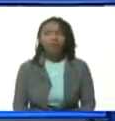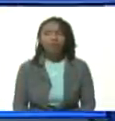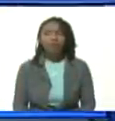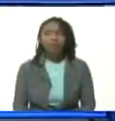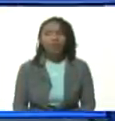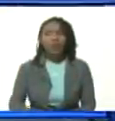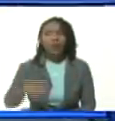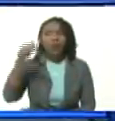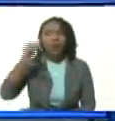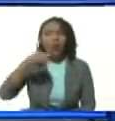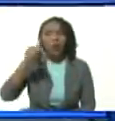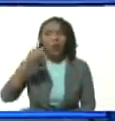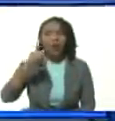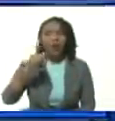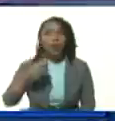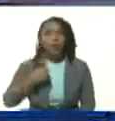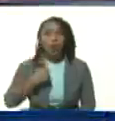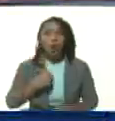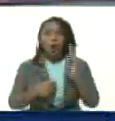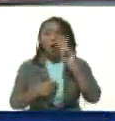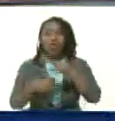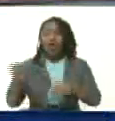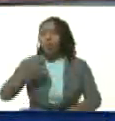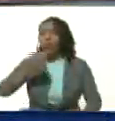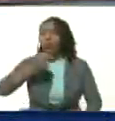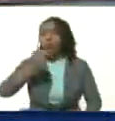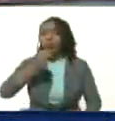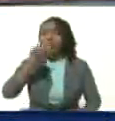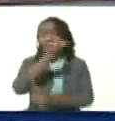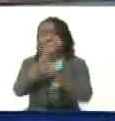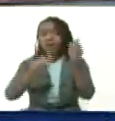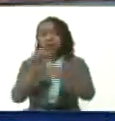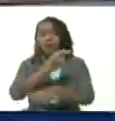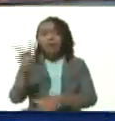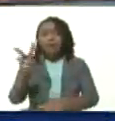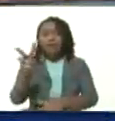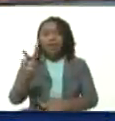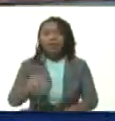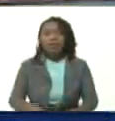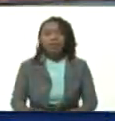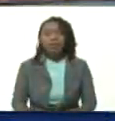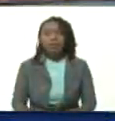Hoy vi la rueda de prensa de la vicepresidenta ejecutiva